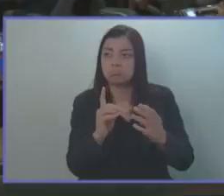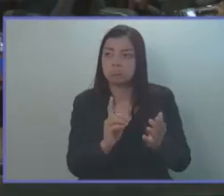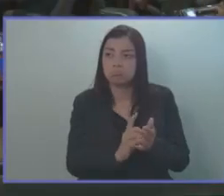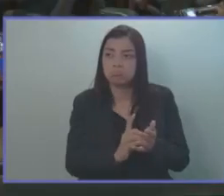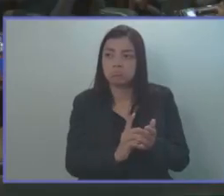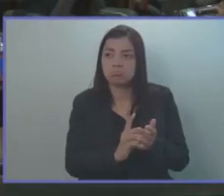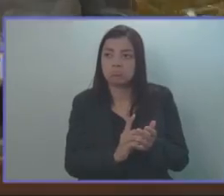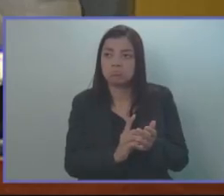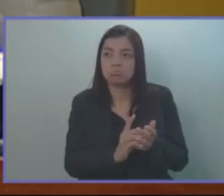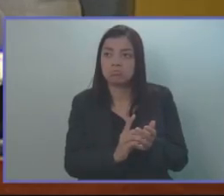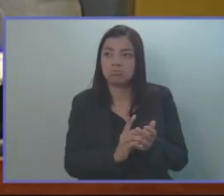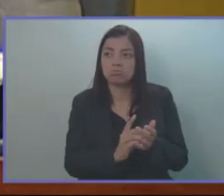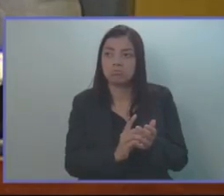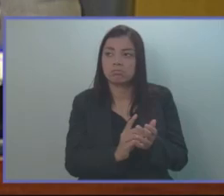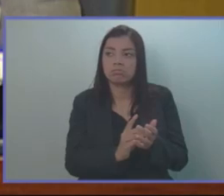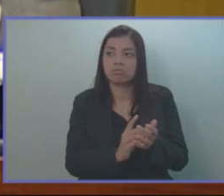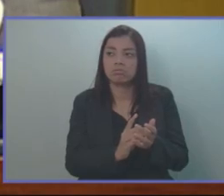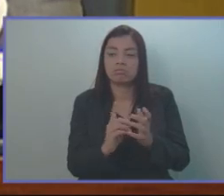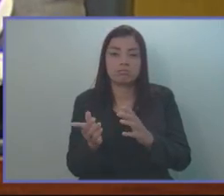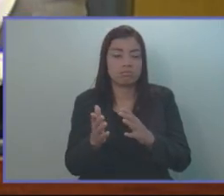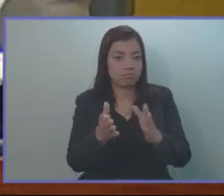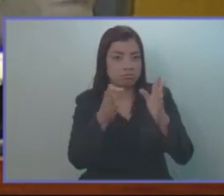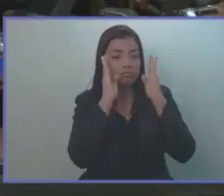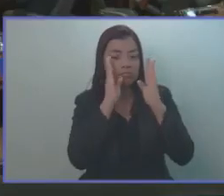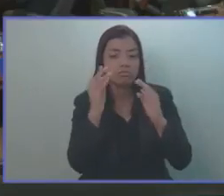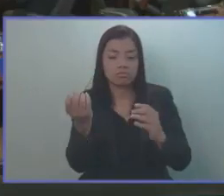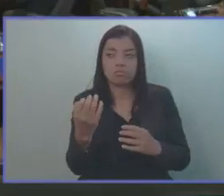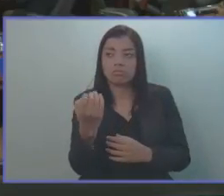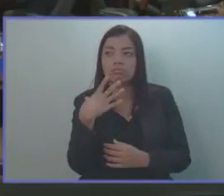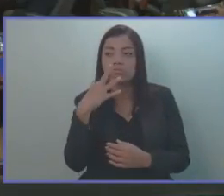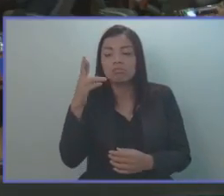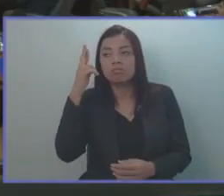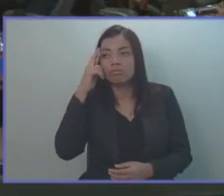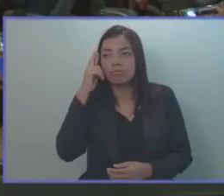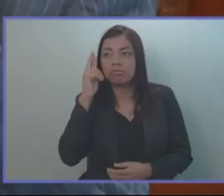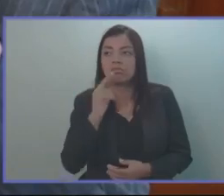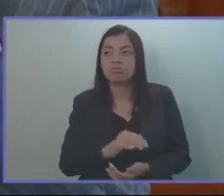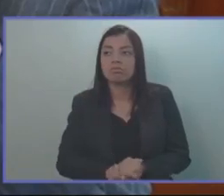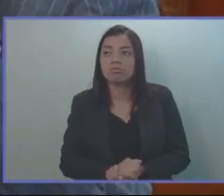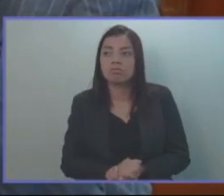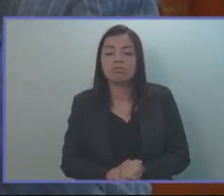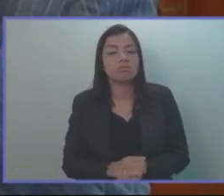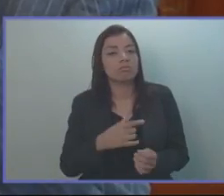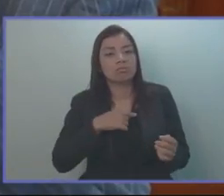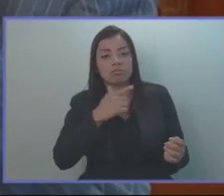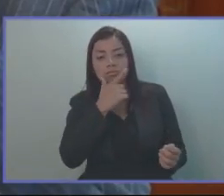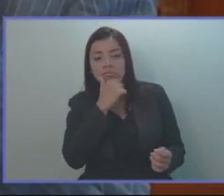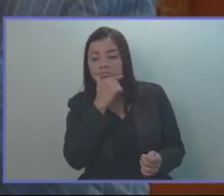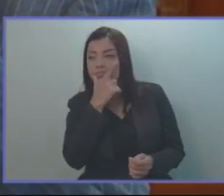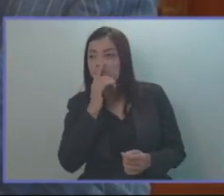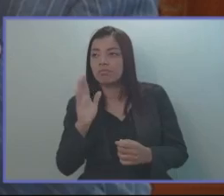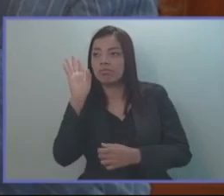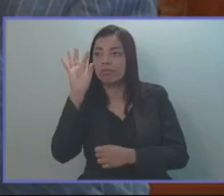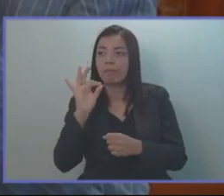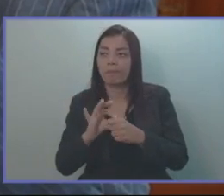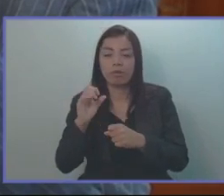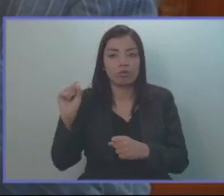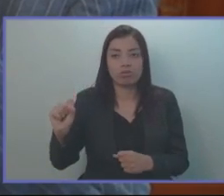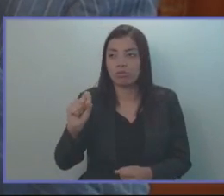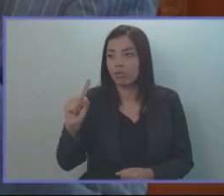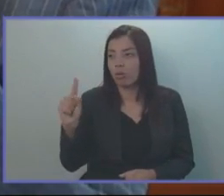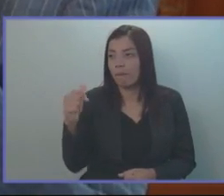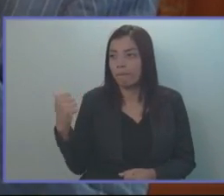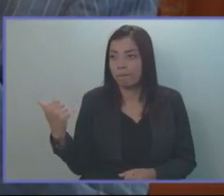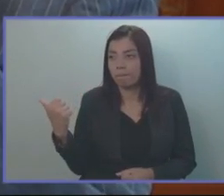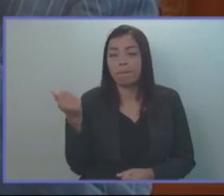de hacia acá. Perdón, disculpe, presidente, tiene razón. Es que surgió la duda si él votó o no,